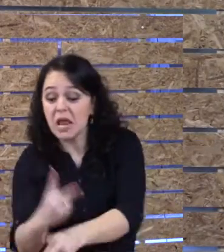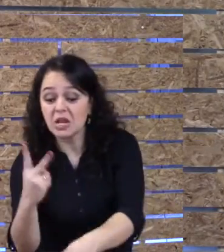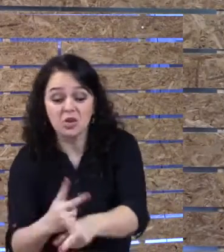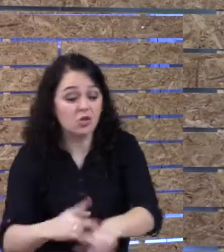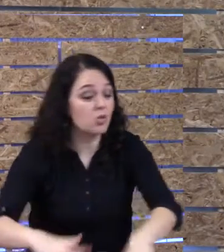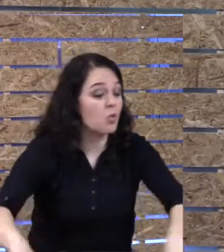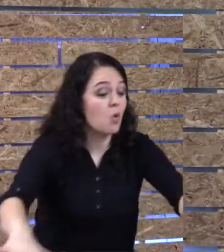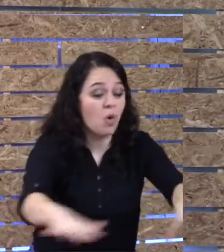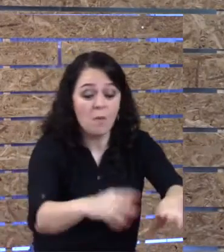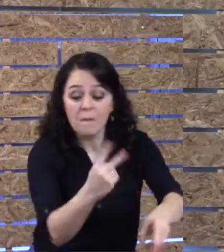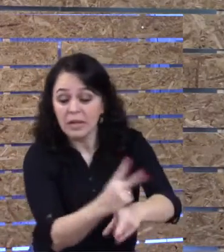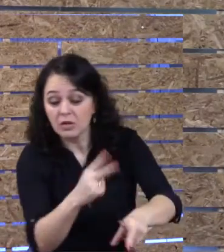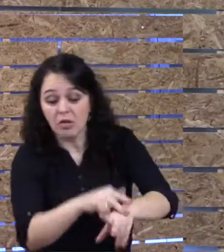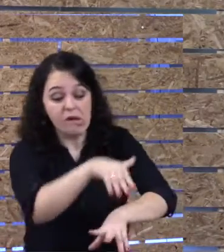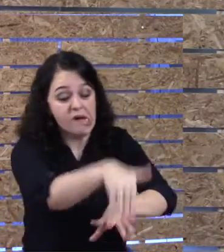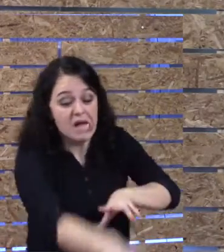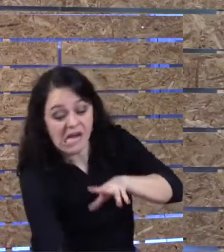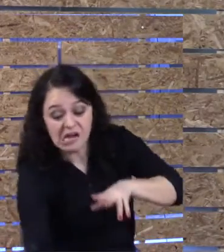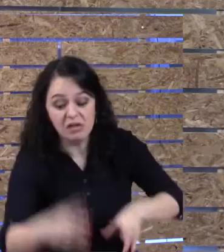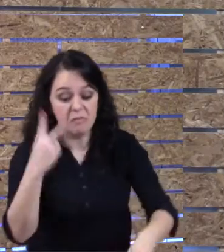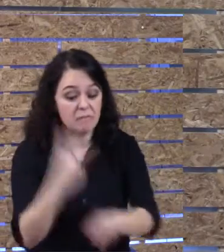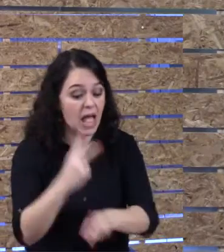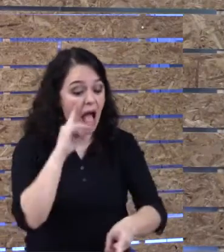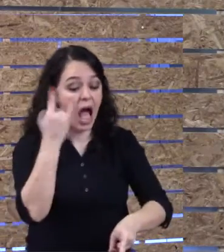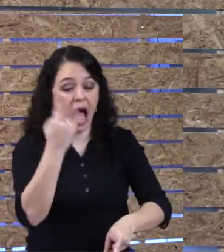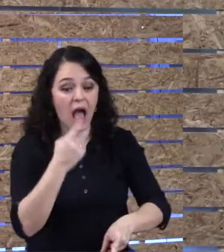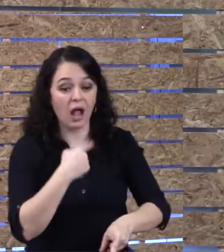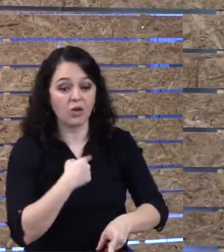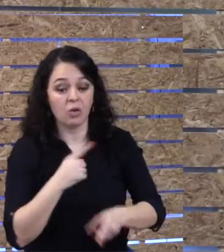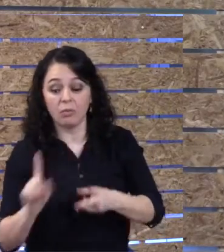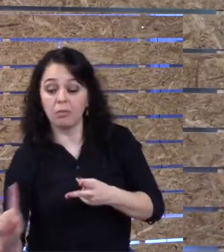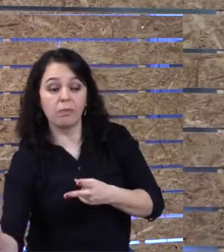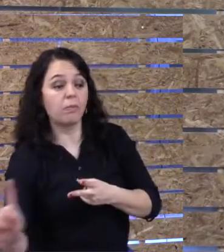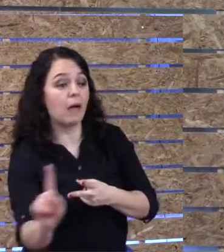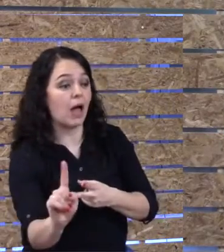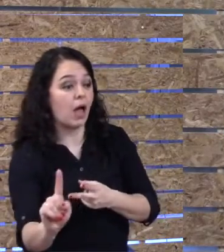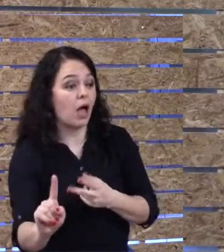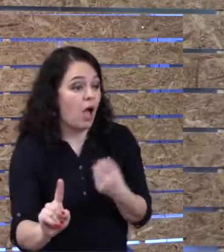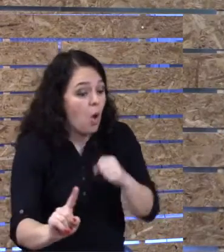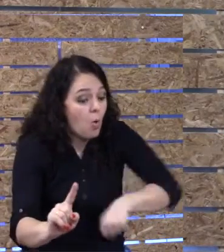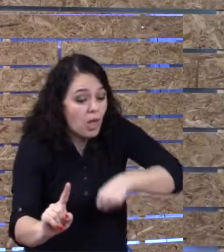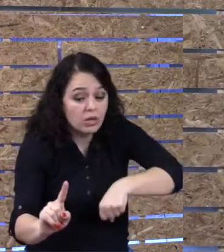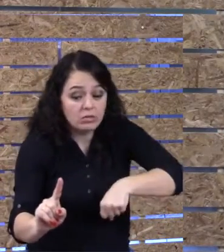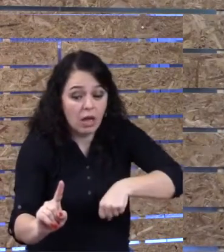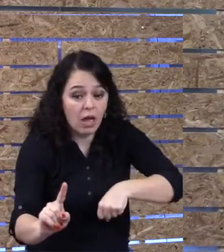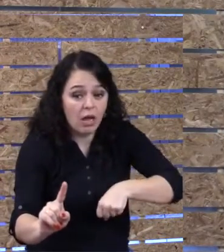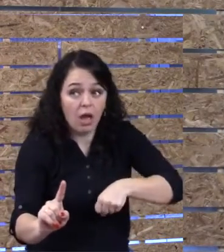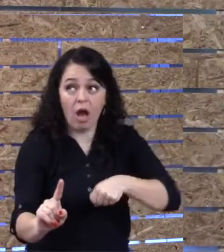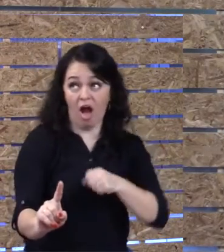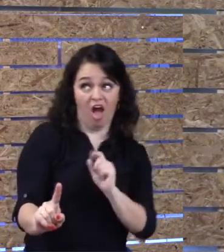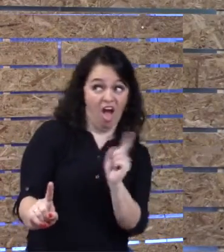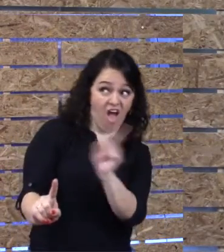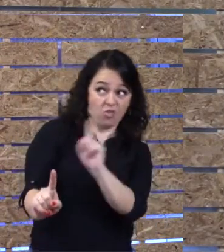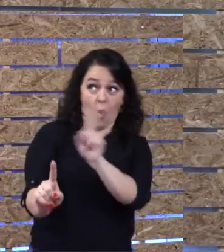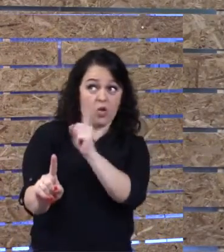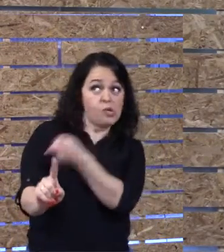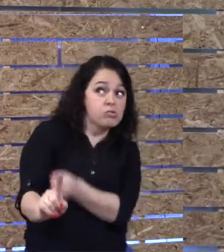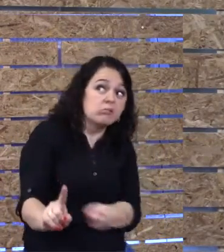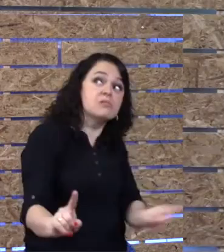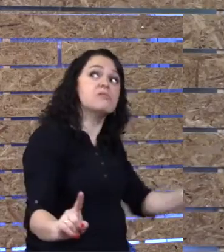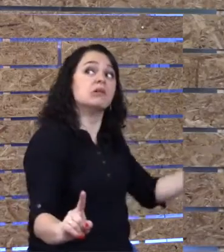pastor decidió pasarle por ahí y ella sencillamente no se resistió, ella no planea la vida.